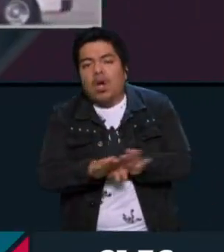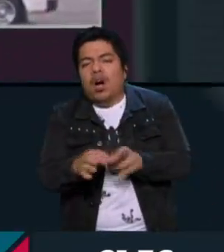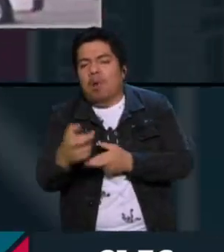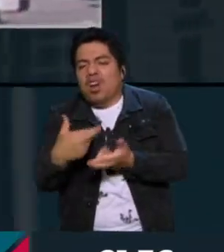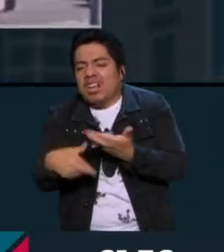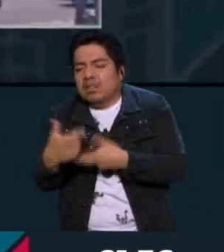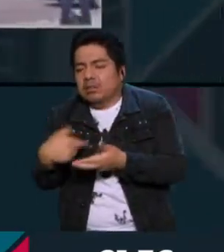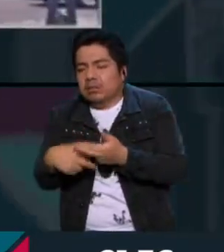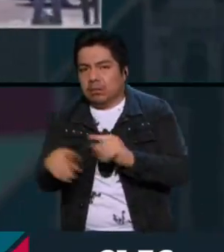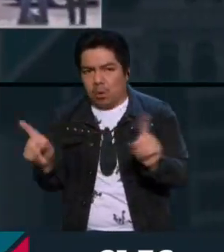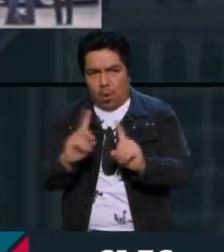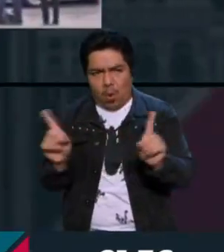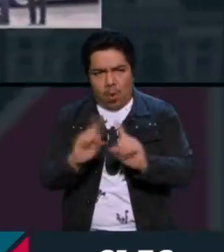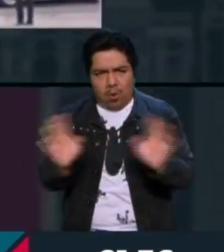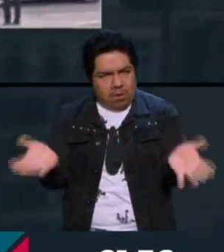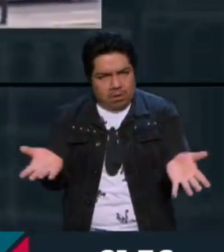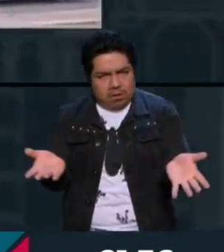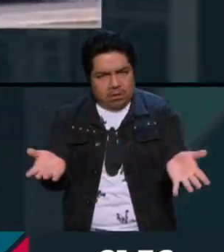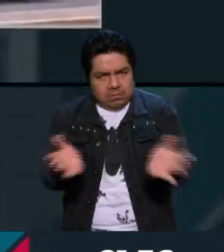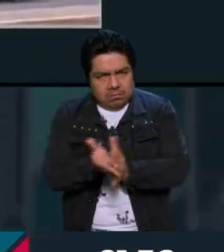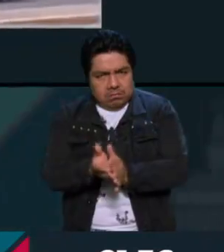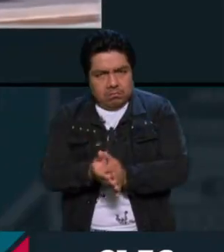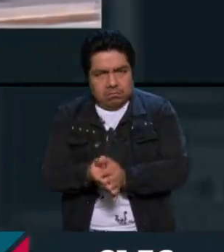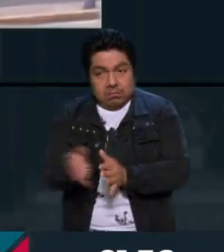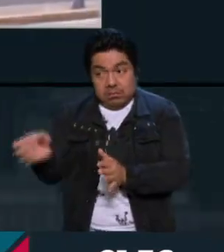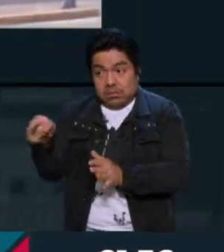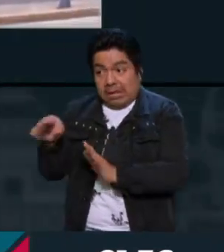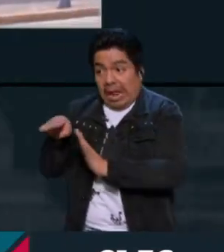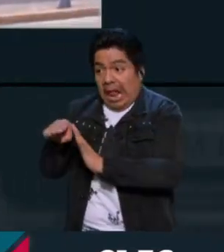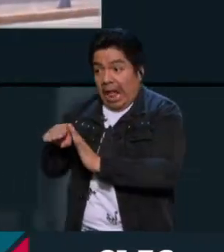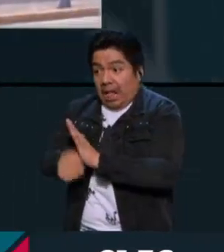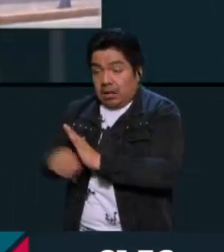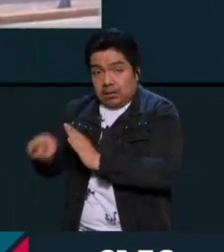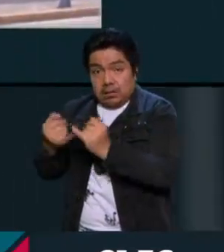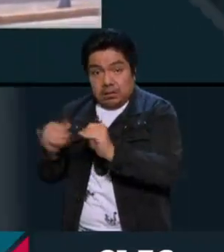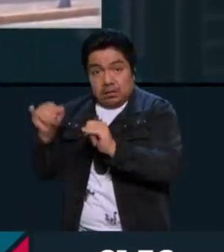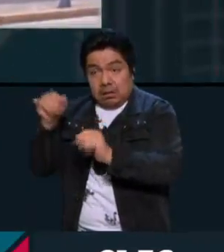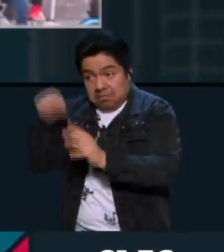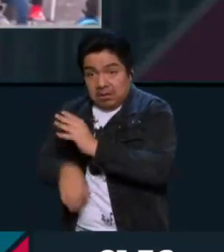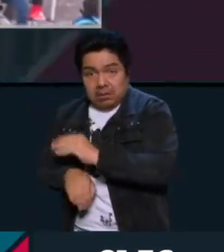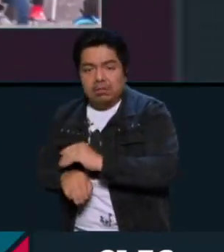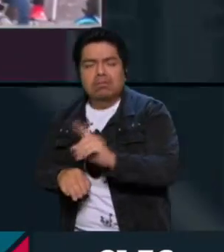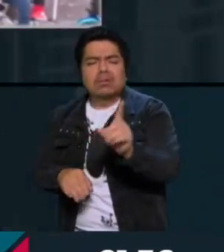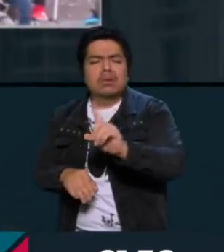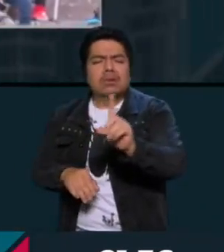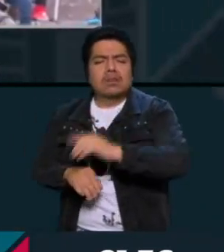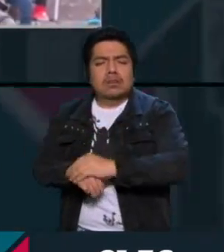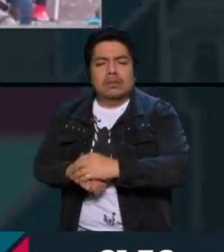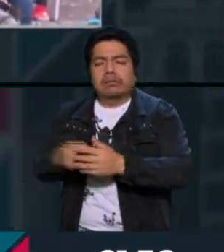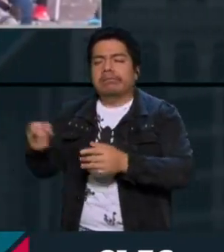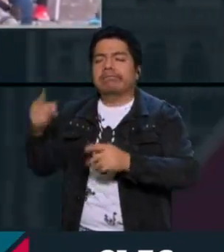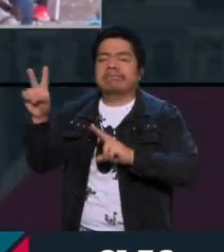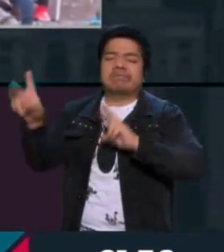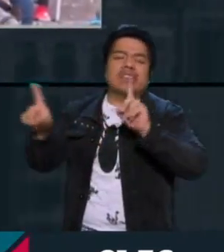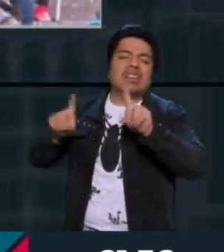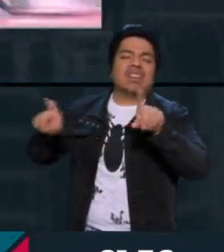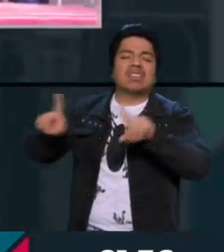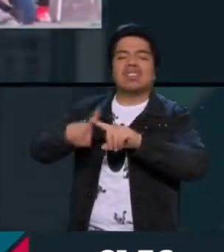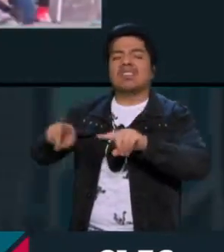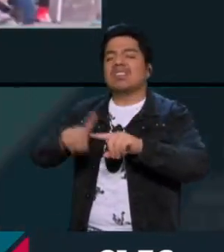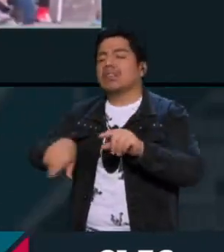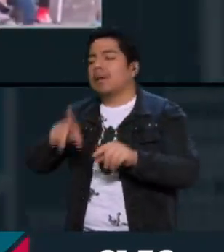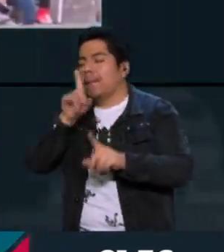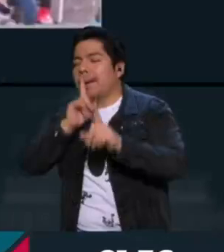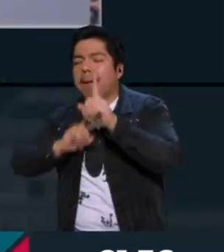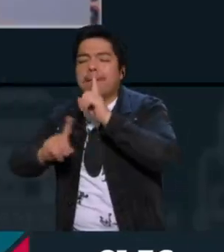para las minorías, nada de esto implica que se va a mermar la independencia judicial. Hay muchos mitos en torno a la reforma y por eso